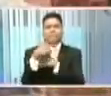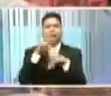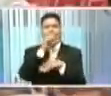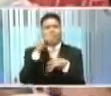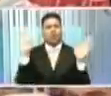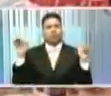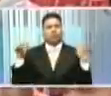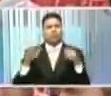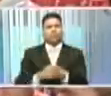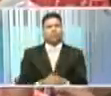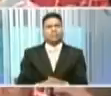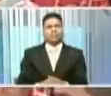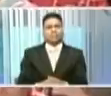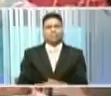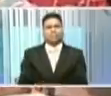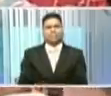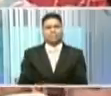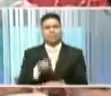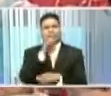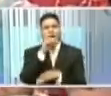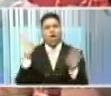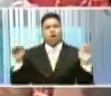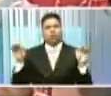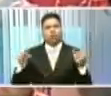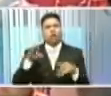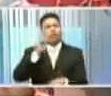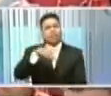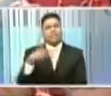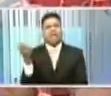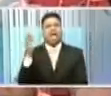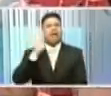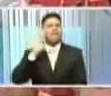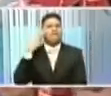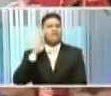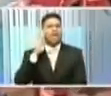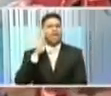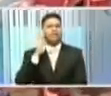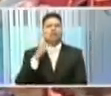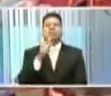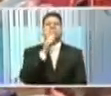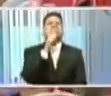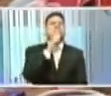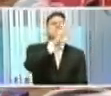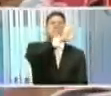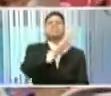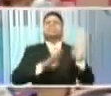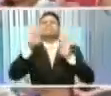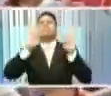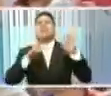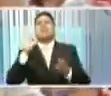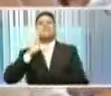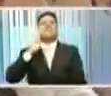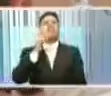a mi cuenta de Twitter y a mi cuenta de Facebook. ¿Quiénes tienen cuenta de Facebook aquí?